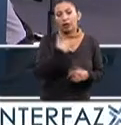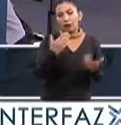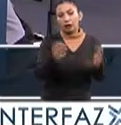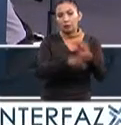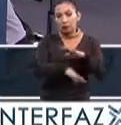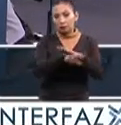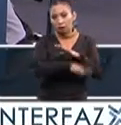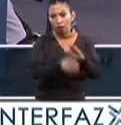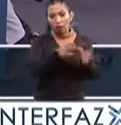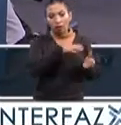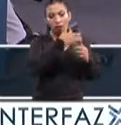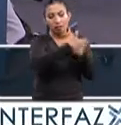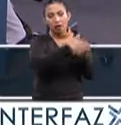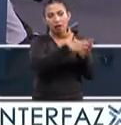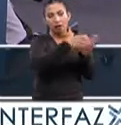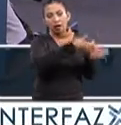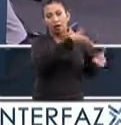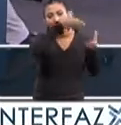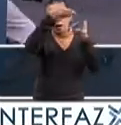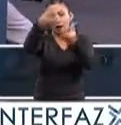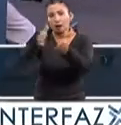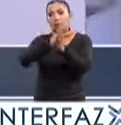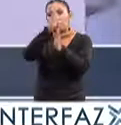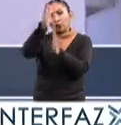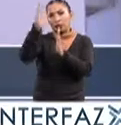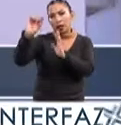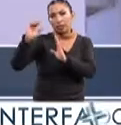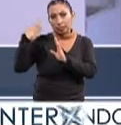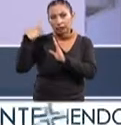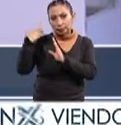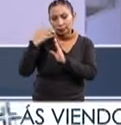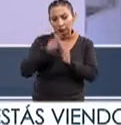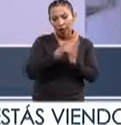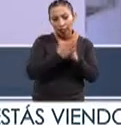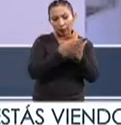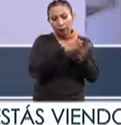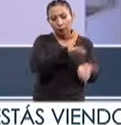nivel básico envía algunos pies de biblioteca, sí, como comentaba hace un momento.